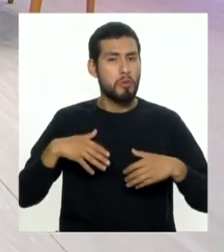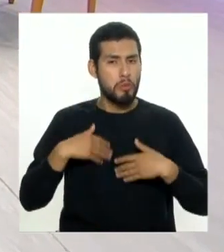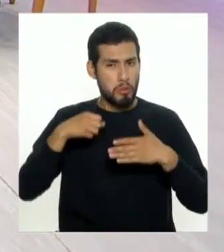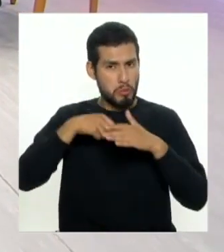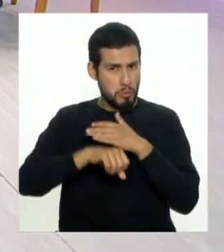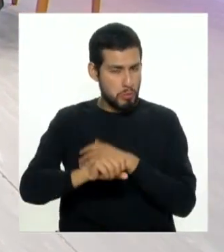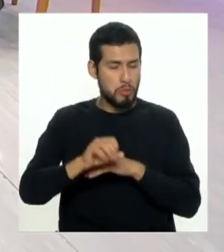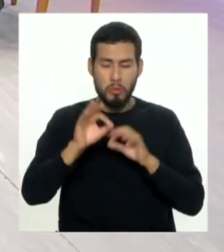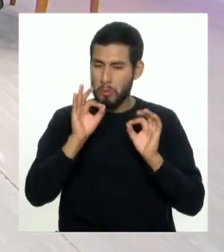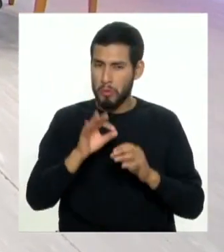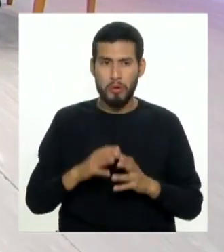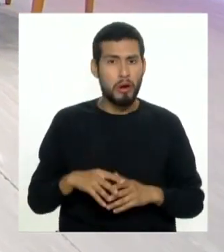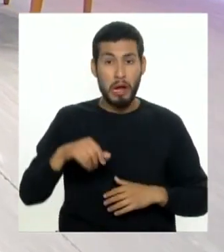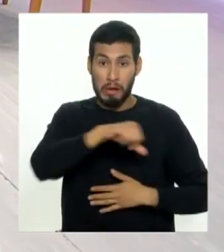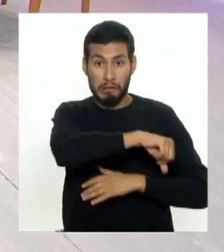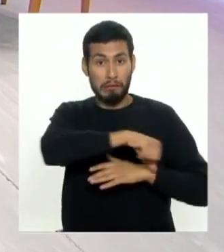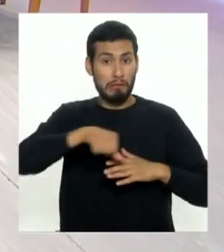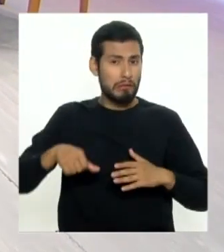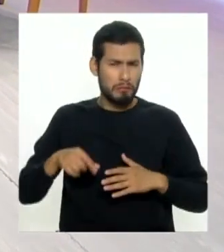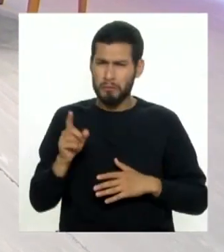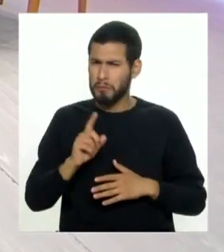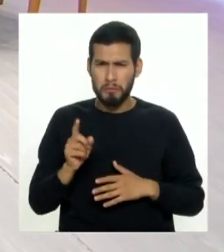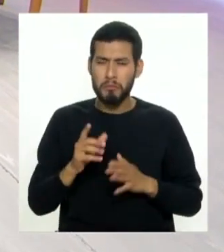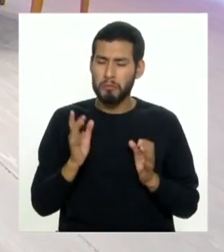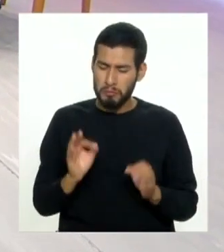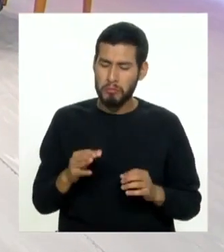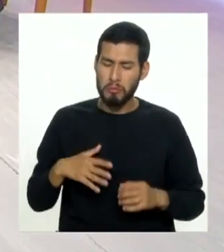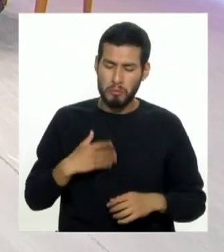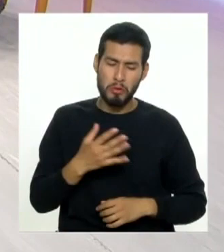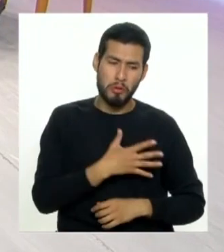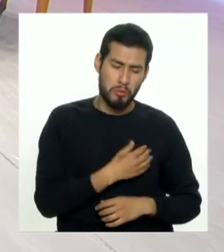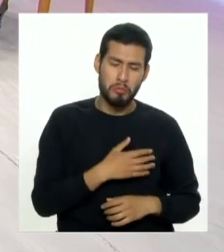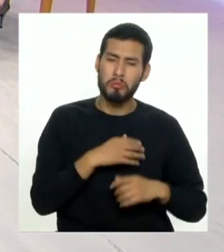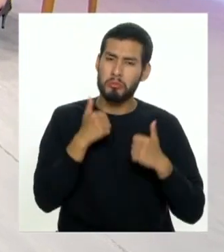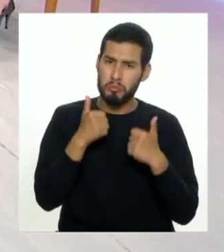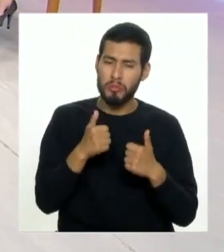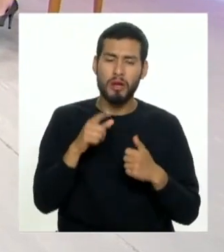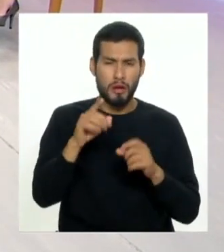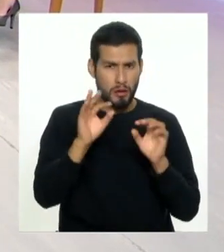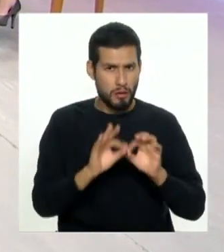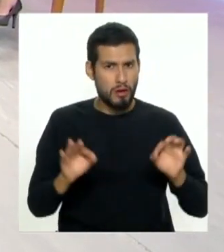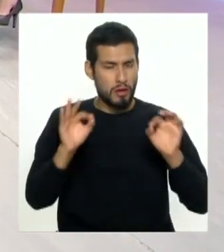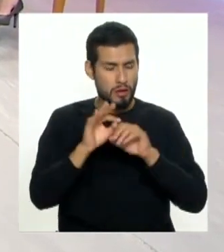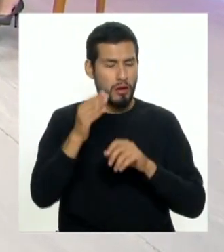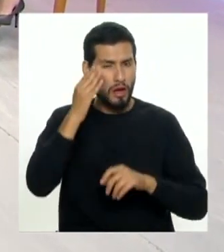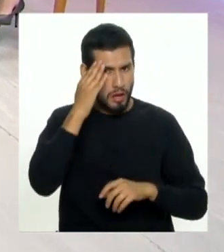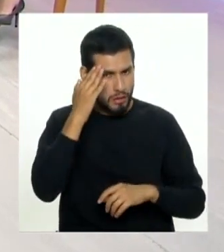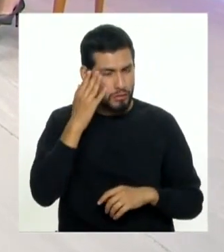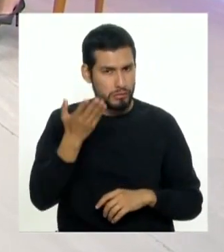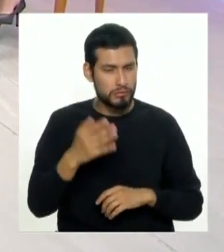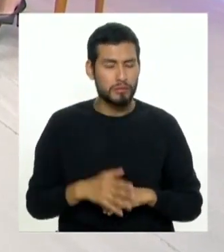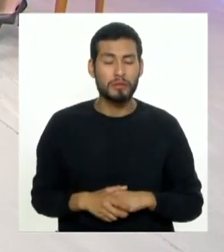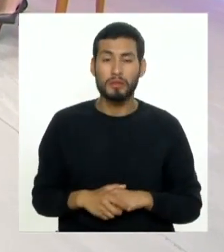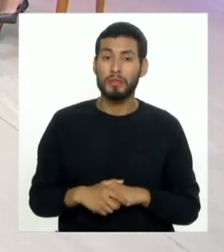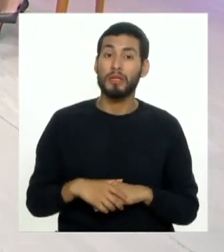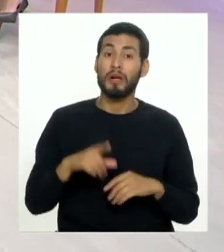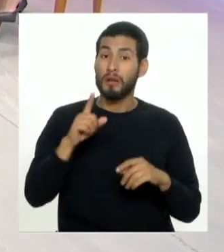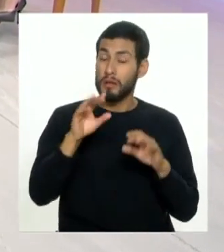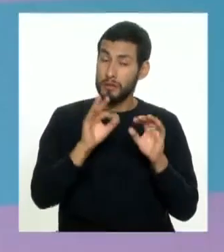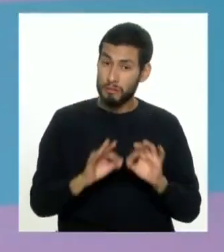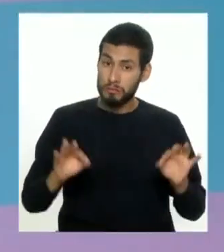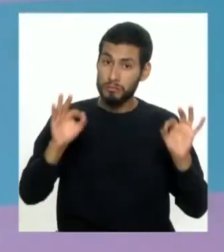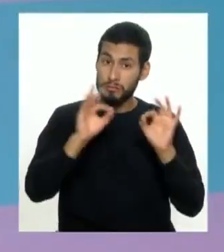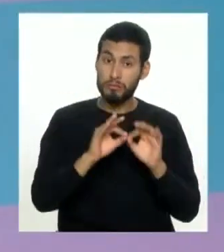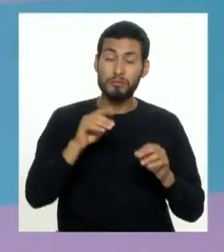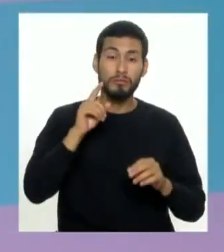forma normal, no va a ser siempre la cesárea para ello, puede dar de lactar. Es importante tener ese aspecto. Sí es, pero también es importante